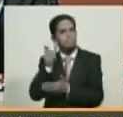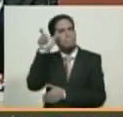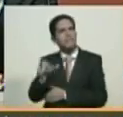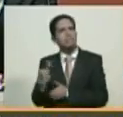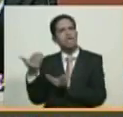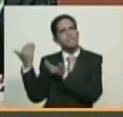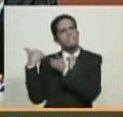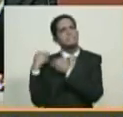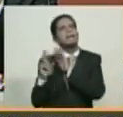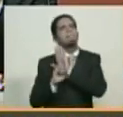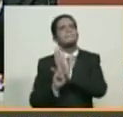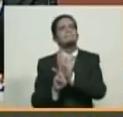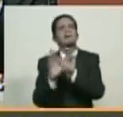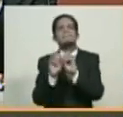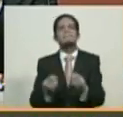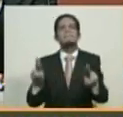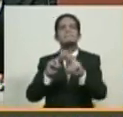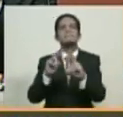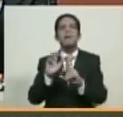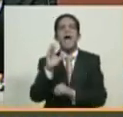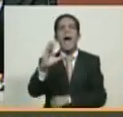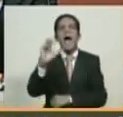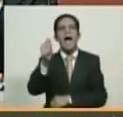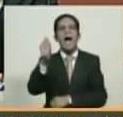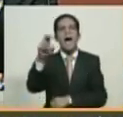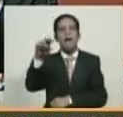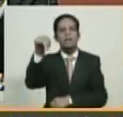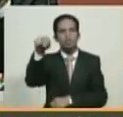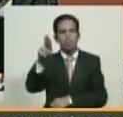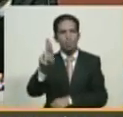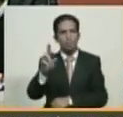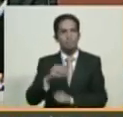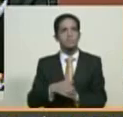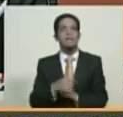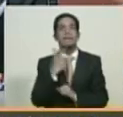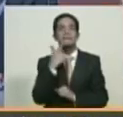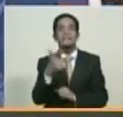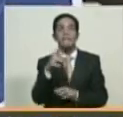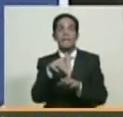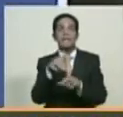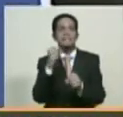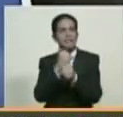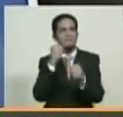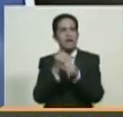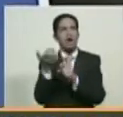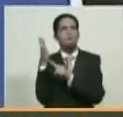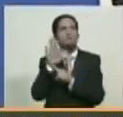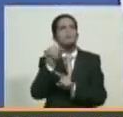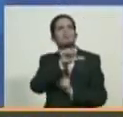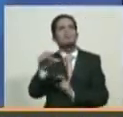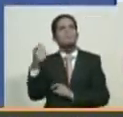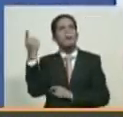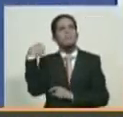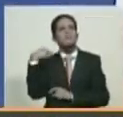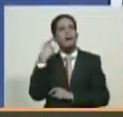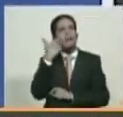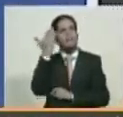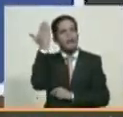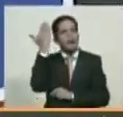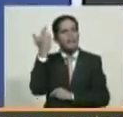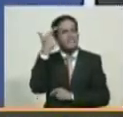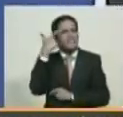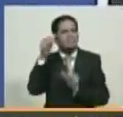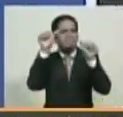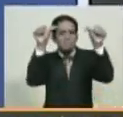ACNUR en Venezuela. ¿Qué dijo? La mayoría, y esto es el trabajo que mostramos la semana pasada, un trabajo publicado en la página